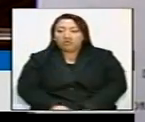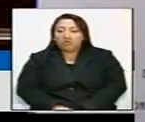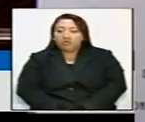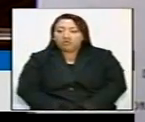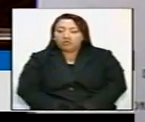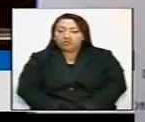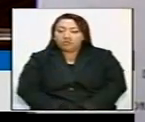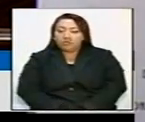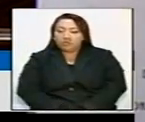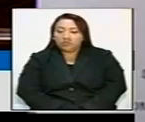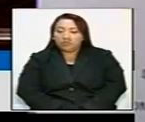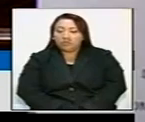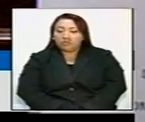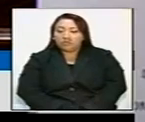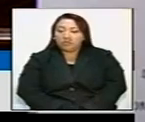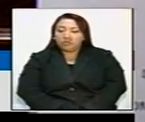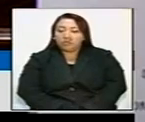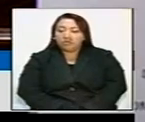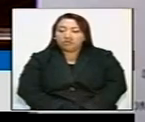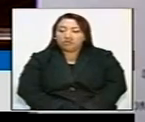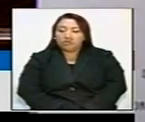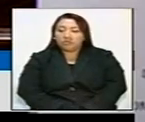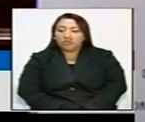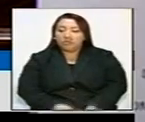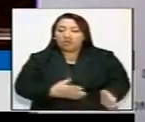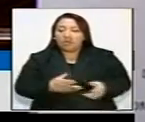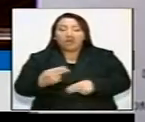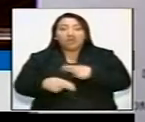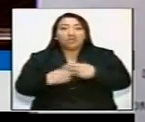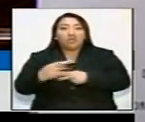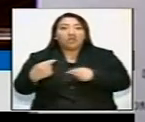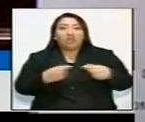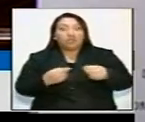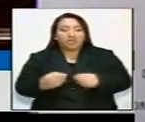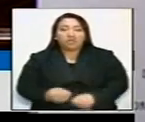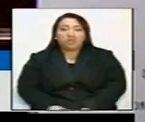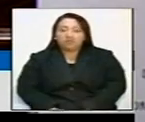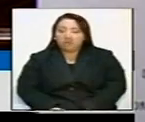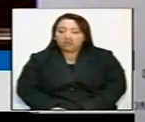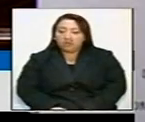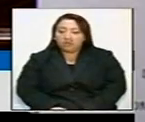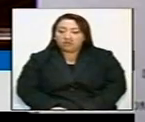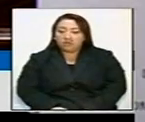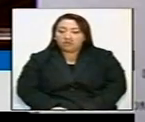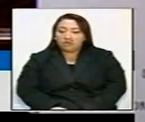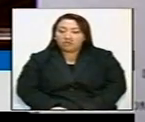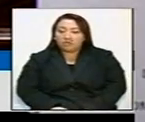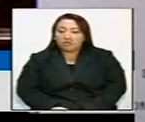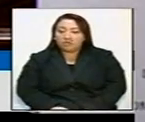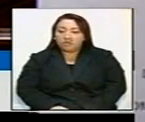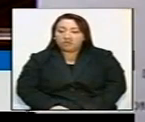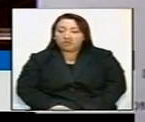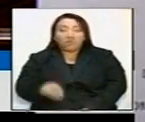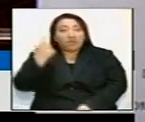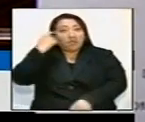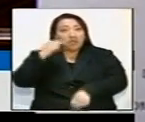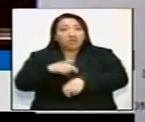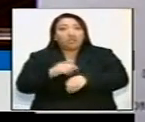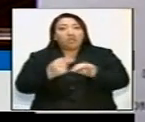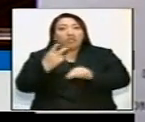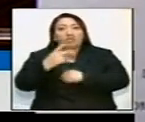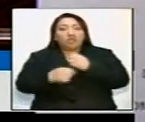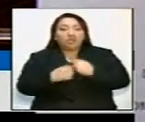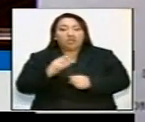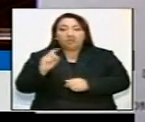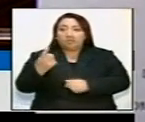lanzó el Plan Nacional de Competitividad y Productividad, que considera un periodo de 11 años. Es la primera